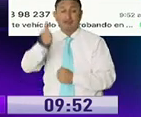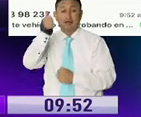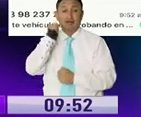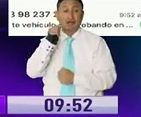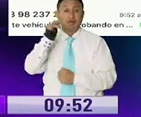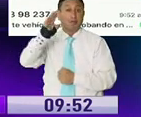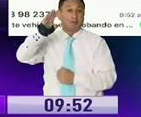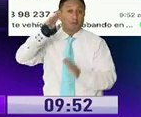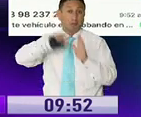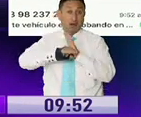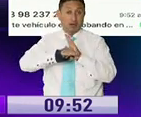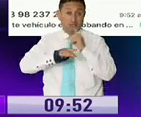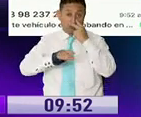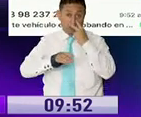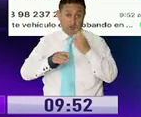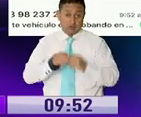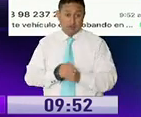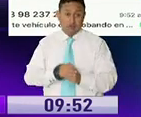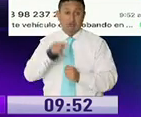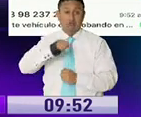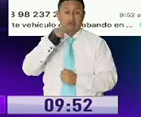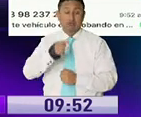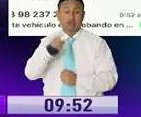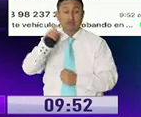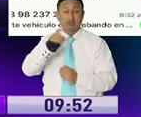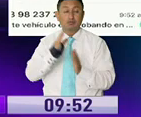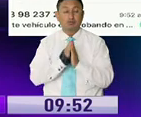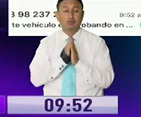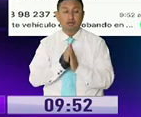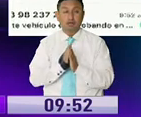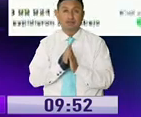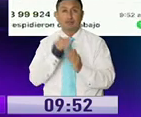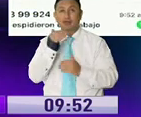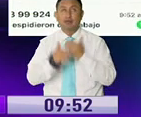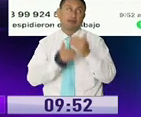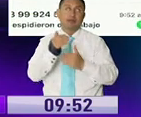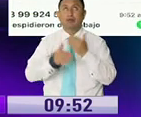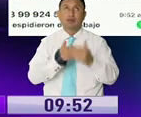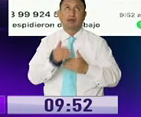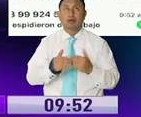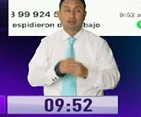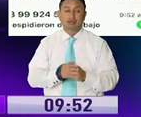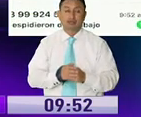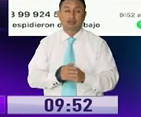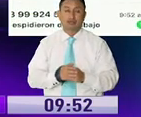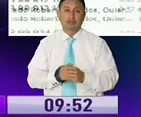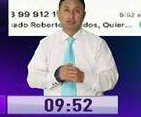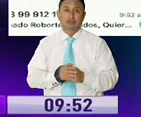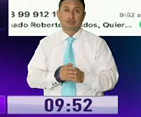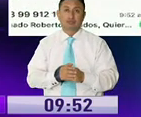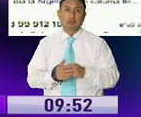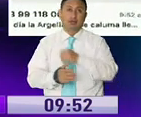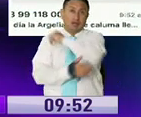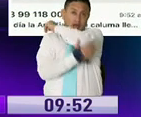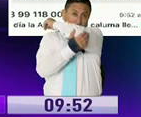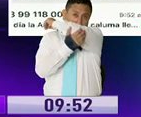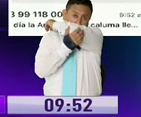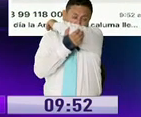tal banco, ojo, es del Estado, me dijeron que hay que hacer la solicitud, bla, bla, bla, bla, bla, y que pague lo que tenga. ¿Qué tal?